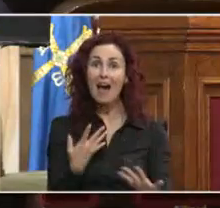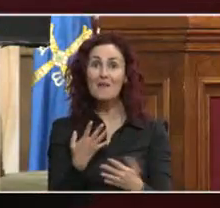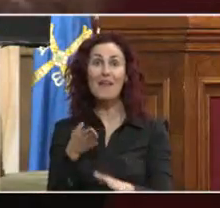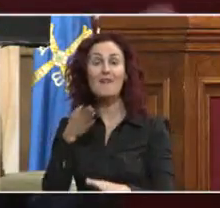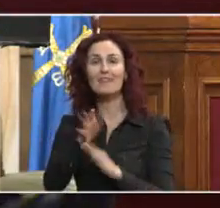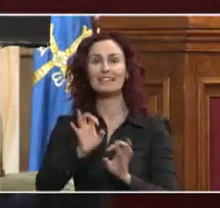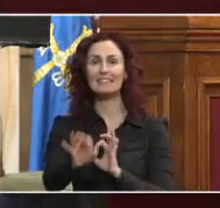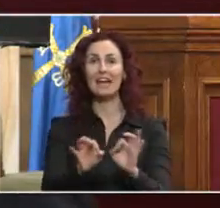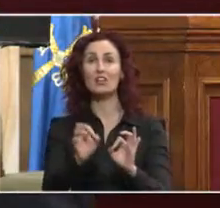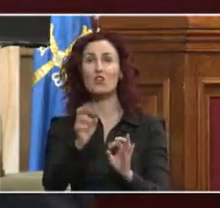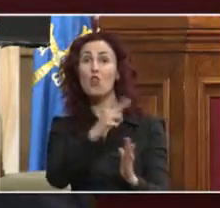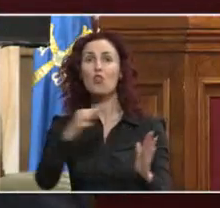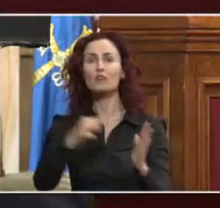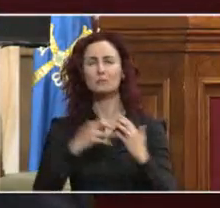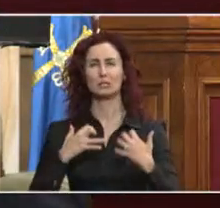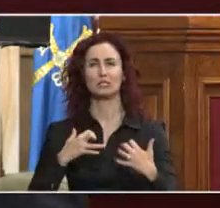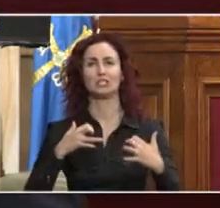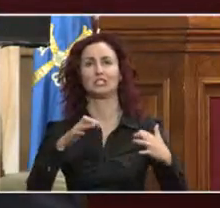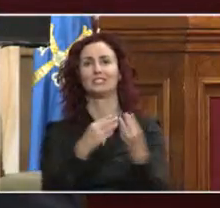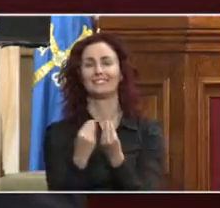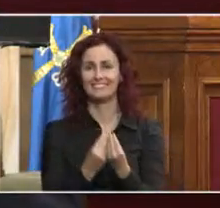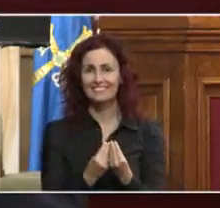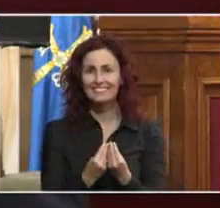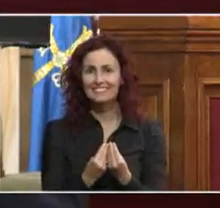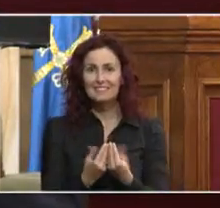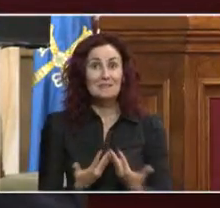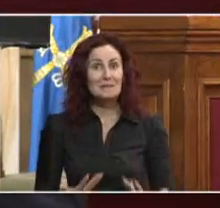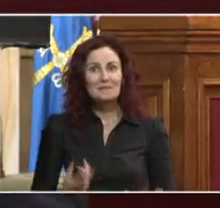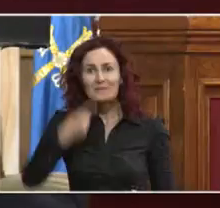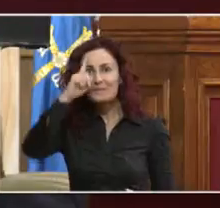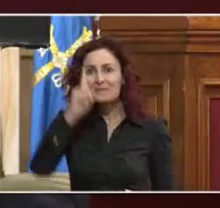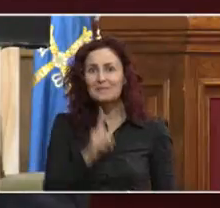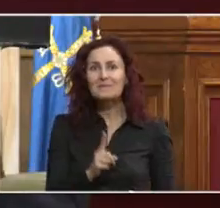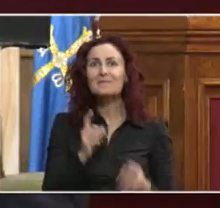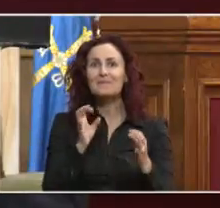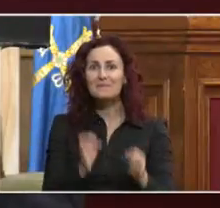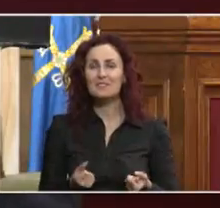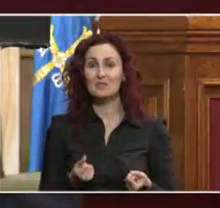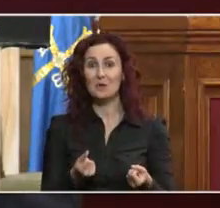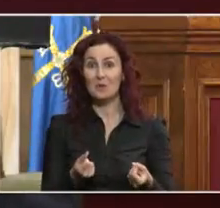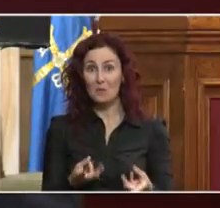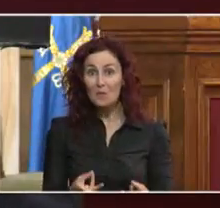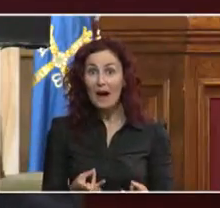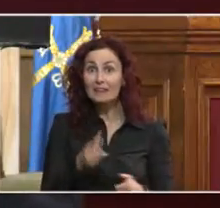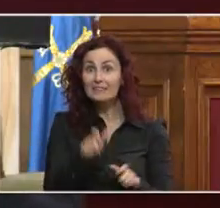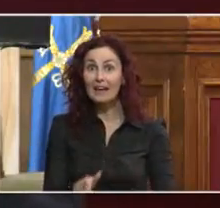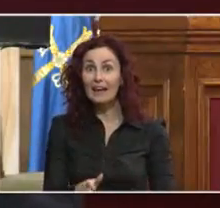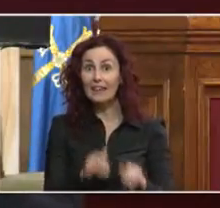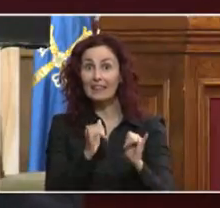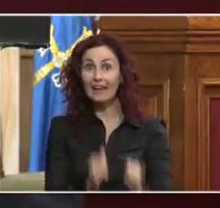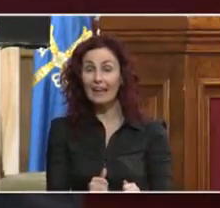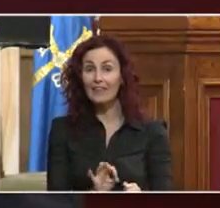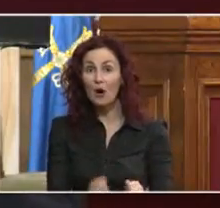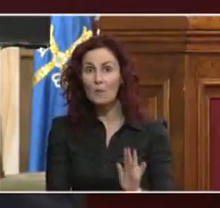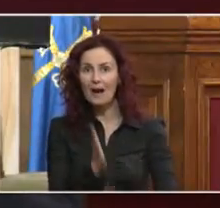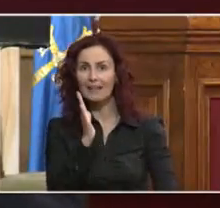de 2.000 personas y no sabemos cuántos realmente saben a qué han venido y se quedan y